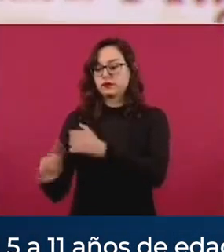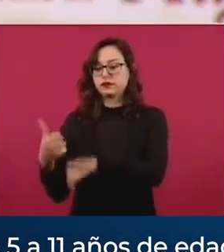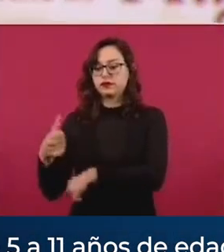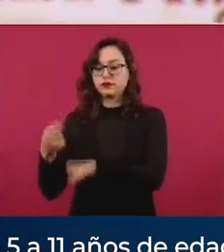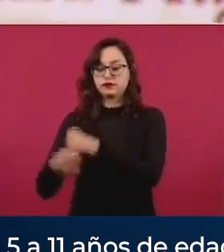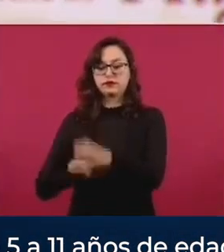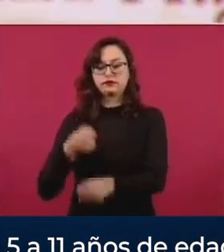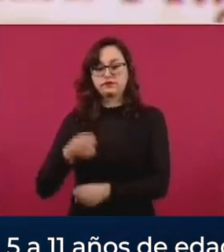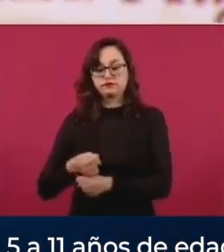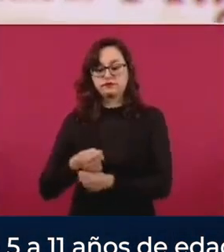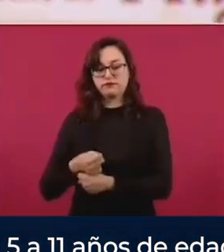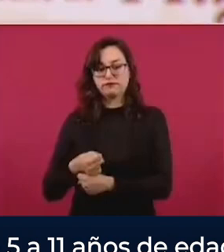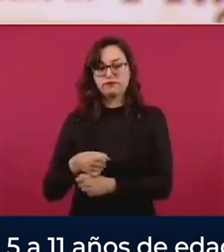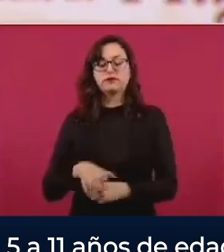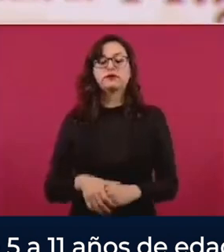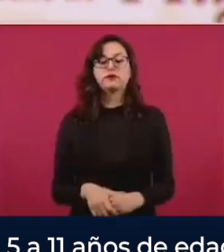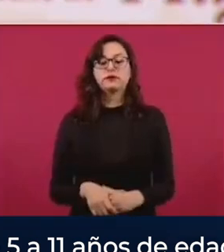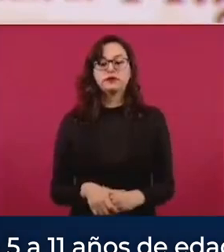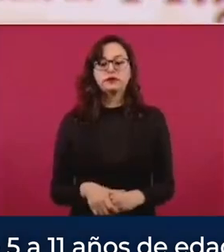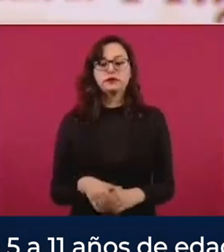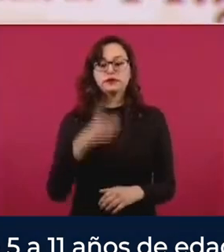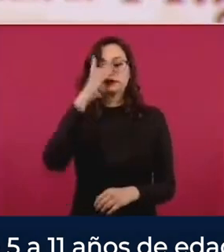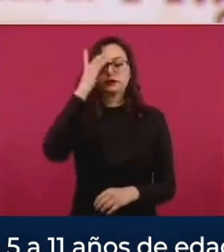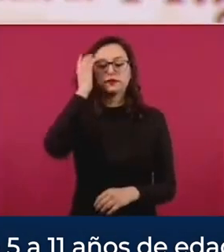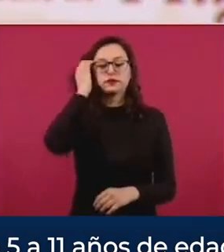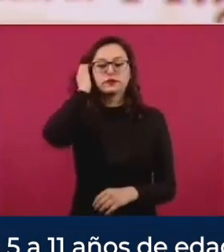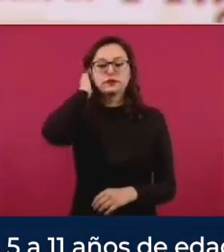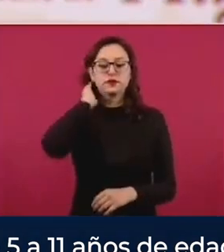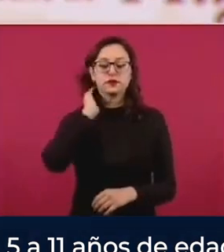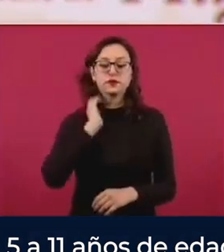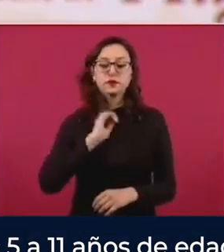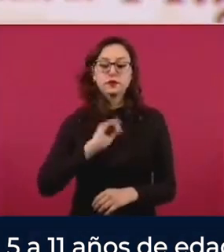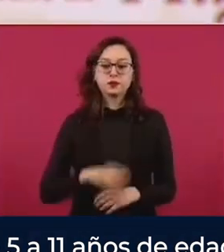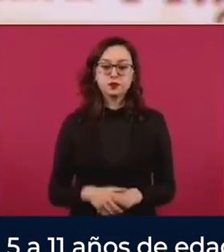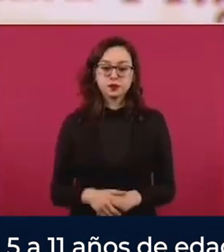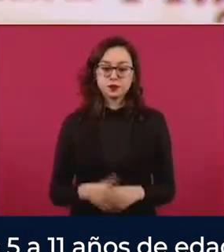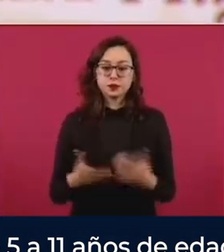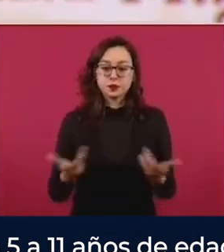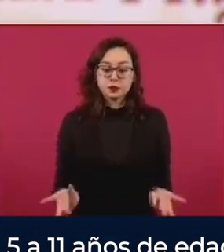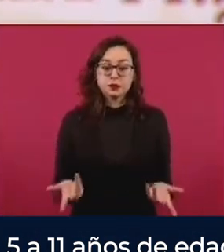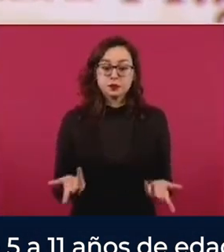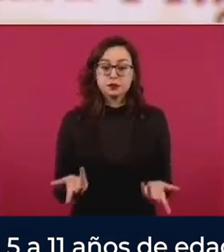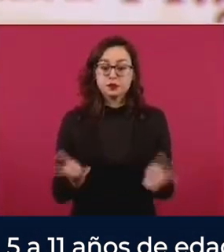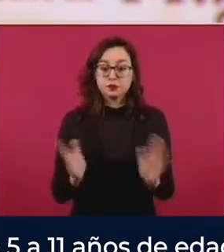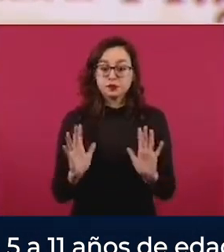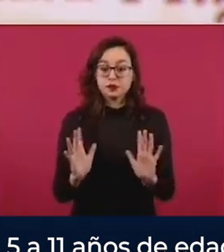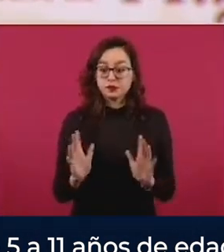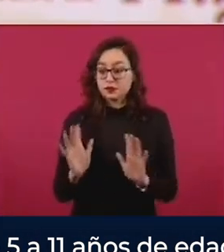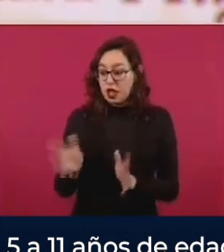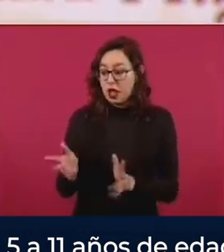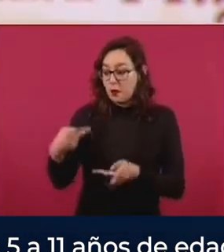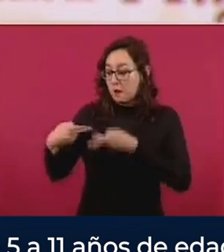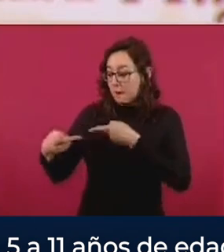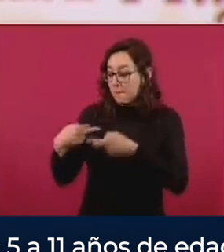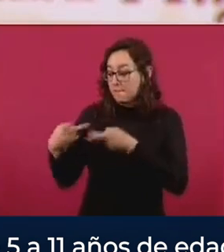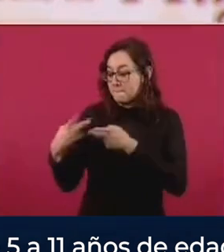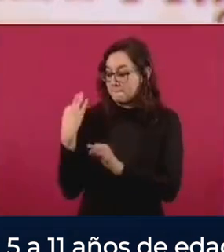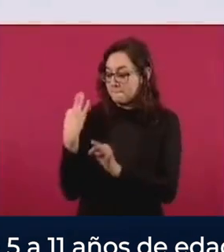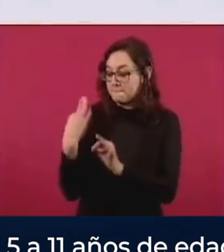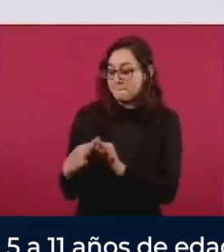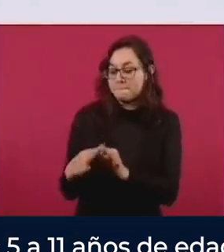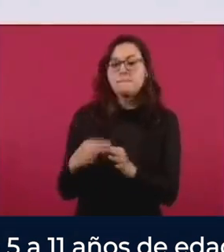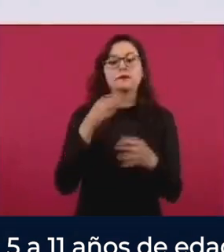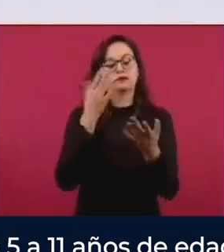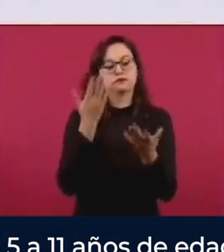de prensa matutina de este martes, el subsecretario de Prevención y Promoción de la Salud, Hugo López-Gatell, anunció el inicio de la